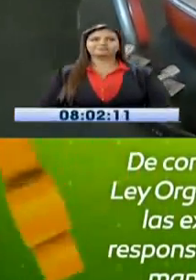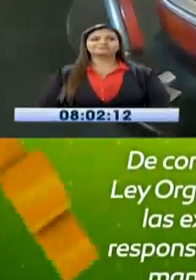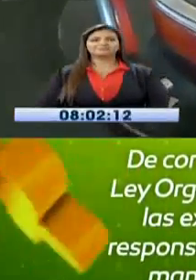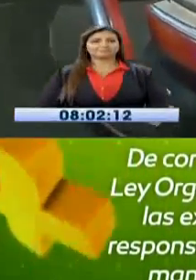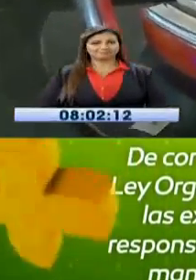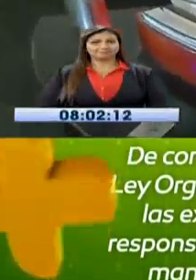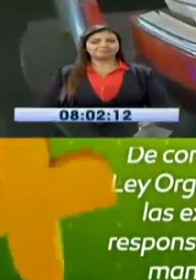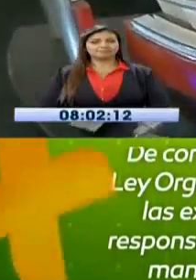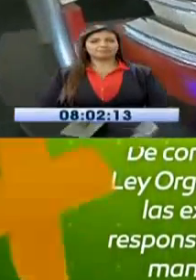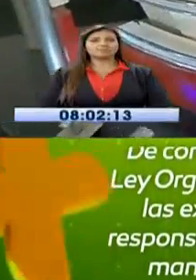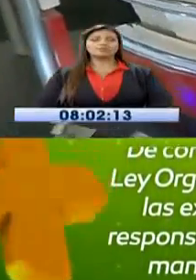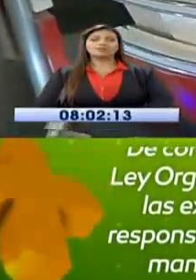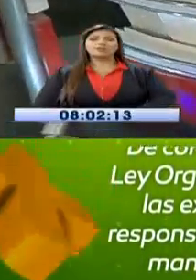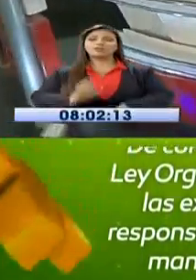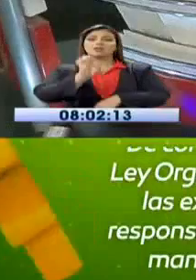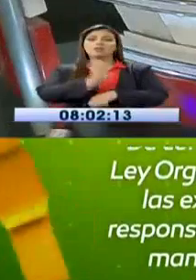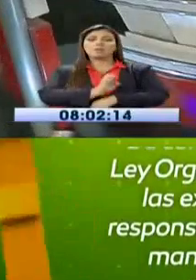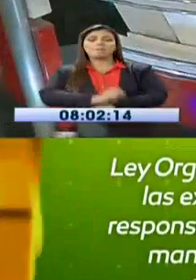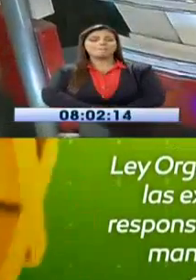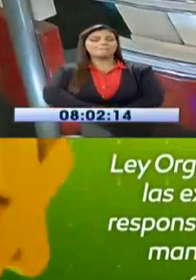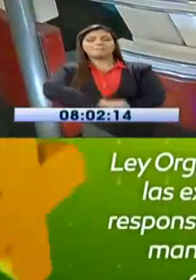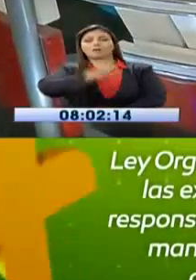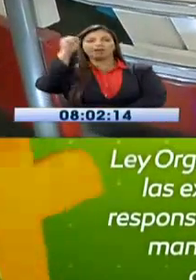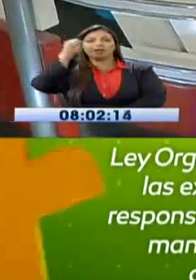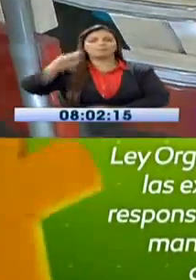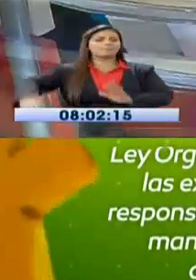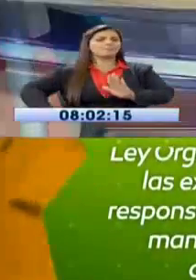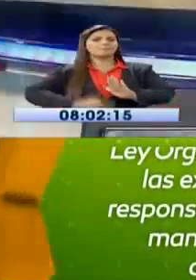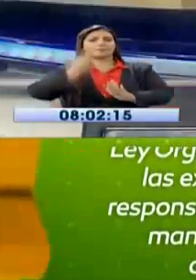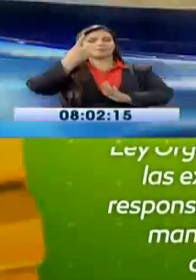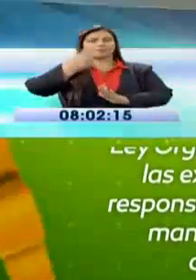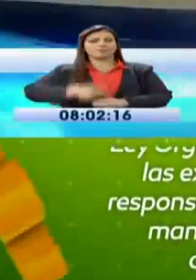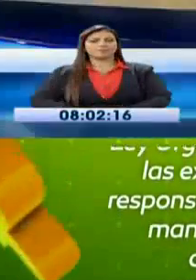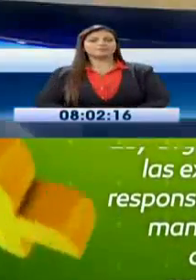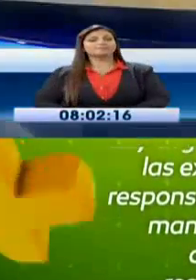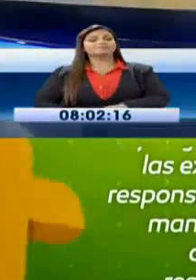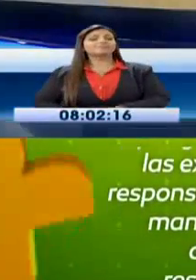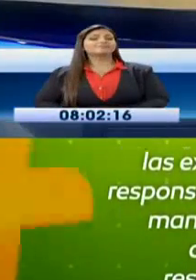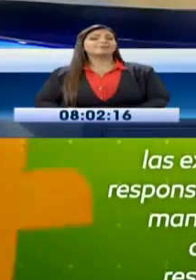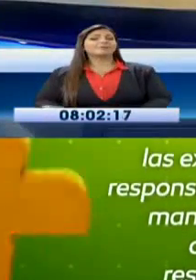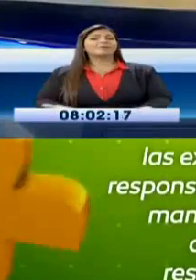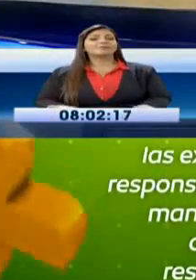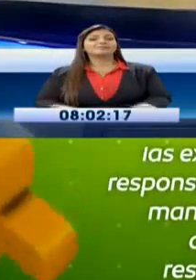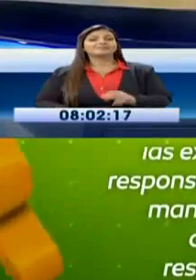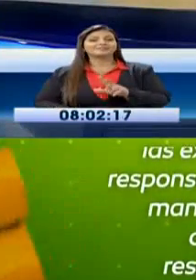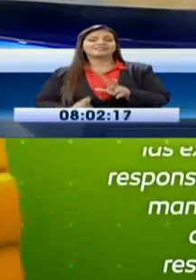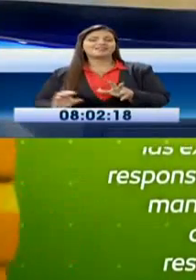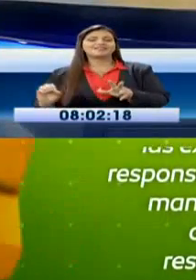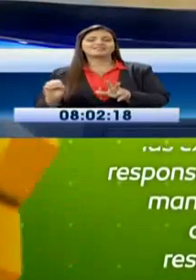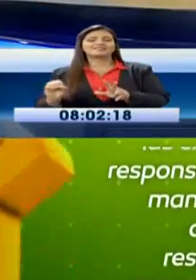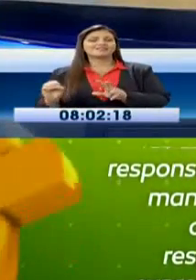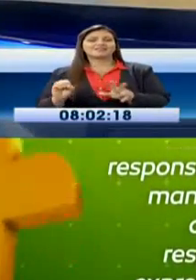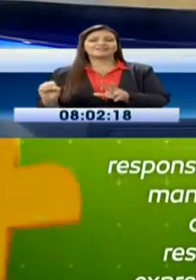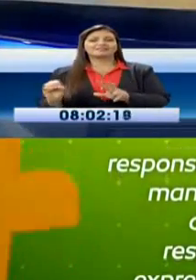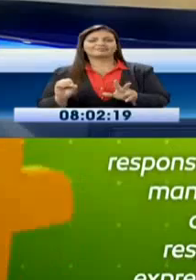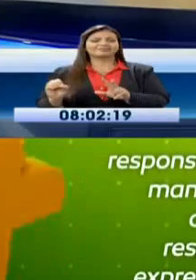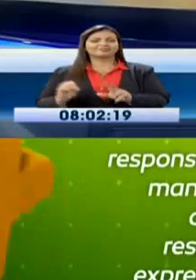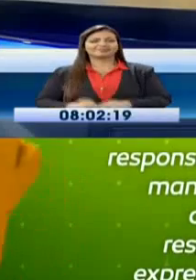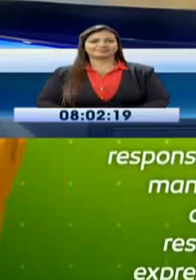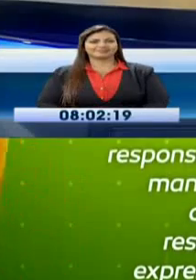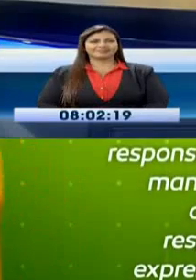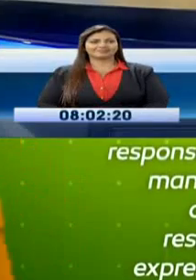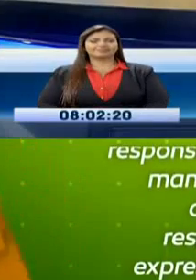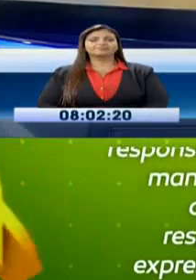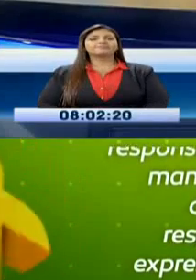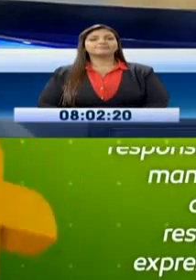Ecuador siempre primero en nuestro corazón y estamos listos para ese 3-0 de esta tarde, Lisa. ¿Cómo estás, Hugo? Amigos televidentes, así es. Arriba